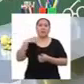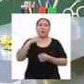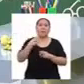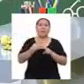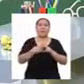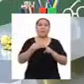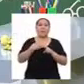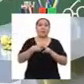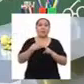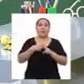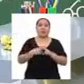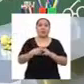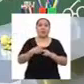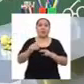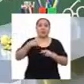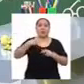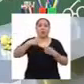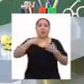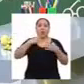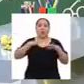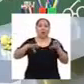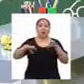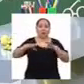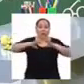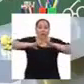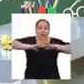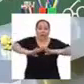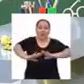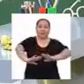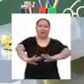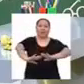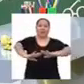haré 15 planchas. ¿Estamos?